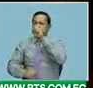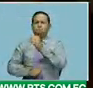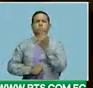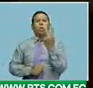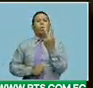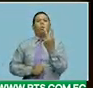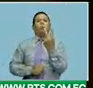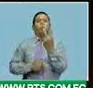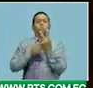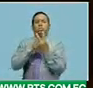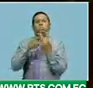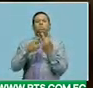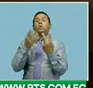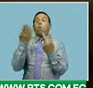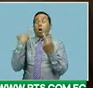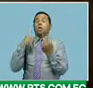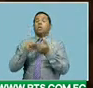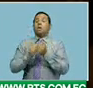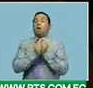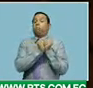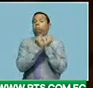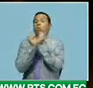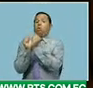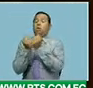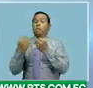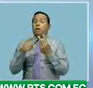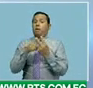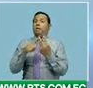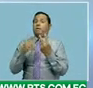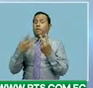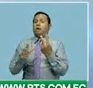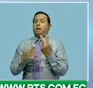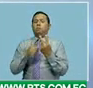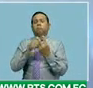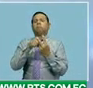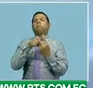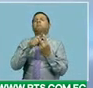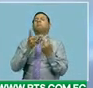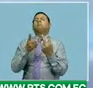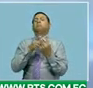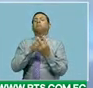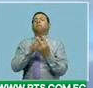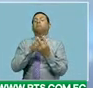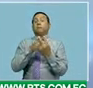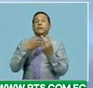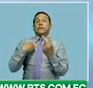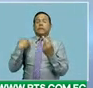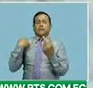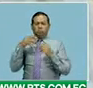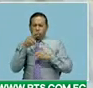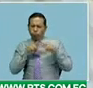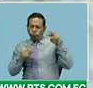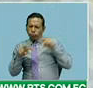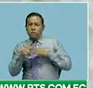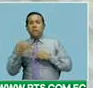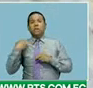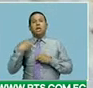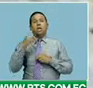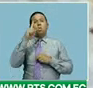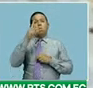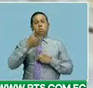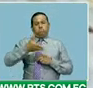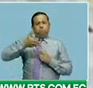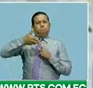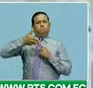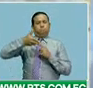antecedentes delictivos. Inmediatamente fue capturado uno de los presuntos autores con la presunta arma con la que se realizaron los disparos y